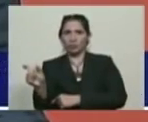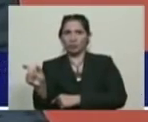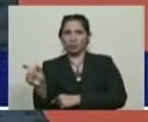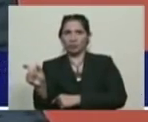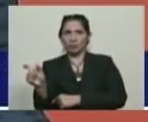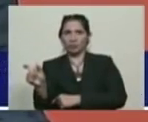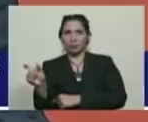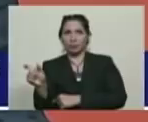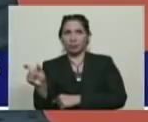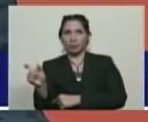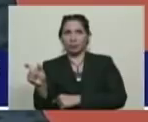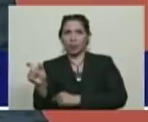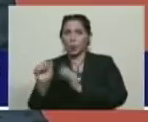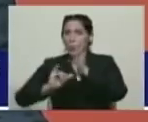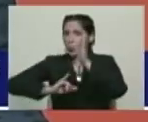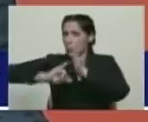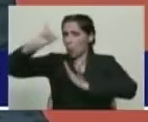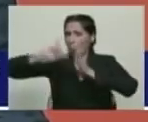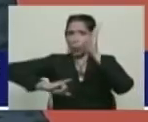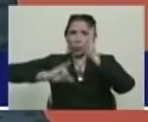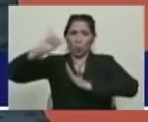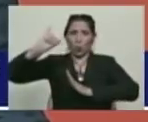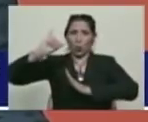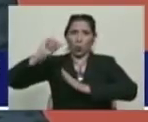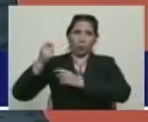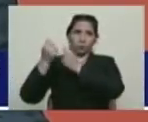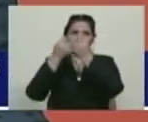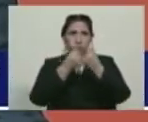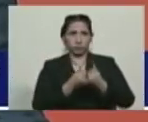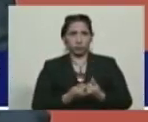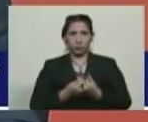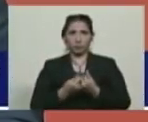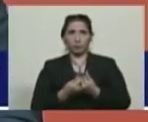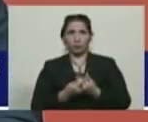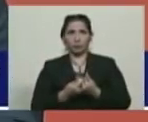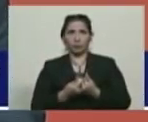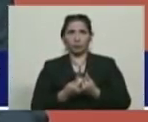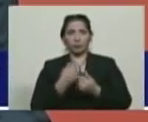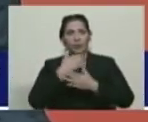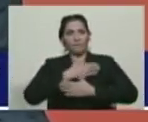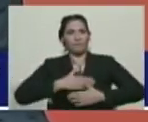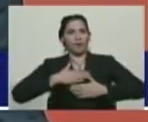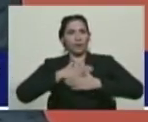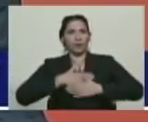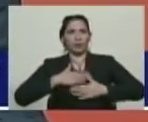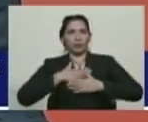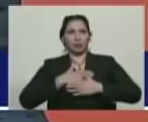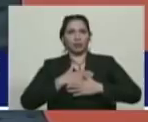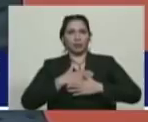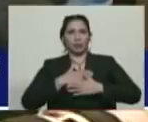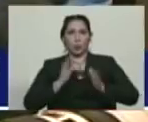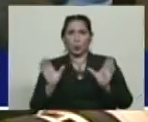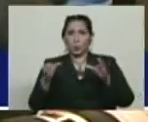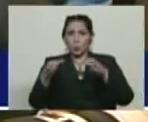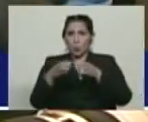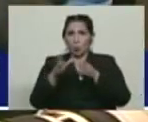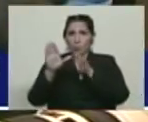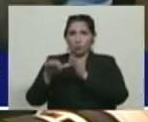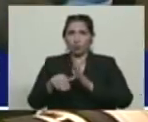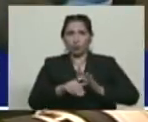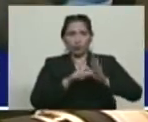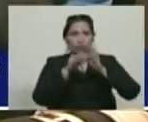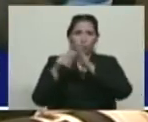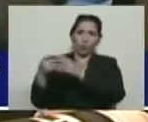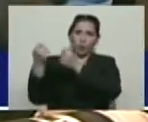para incrementar la estructura de costos verdad y favorecían algunas mafias económicas que terminaban